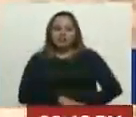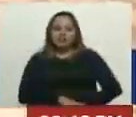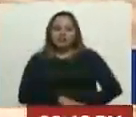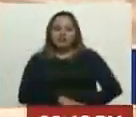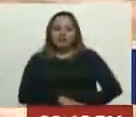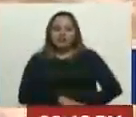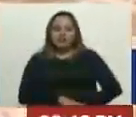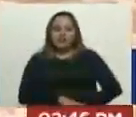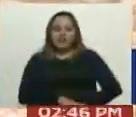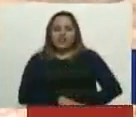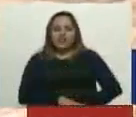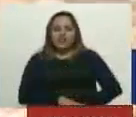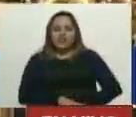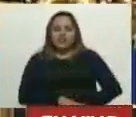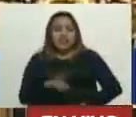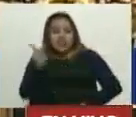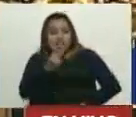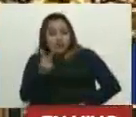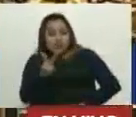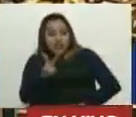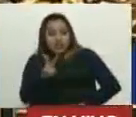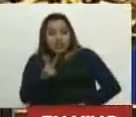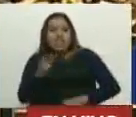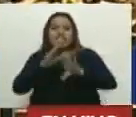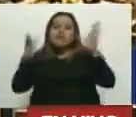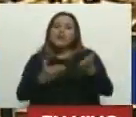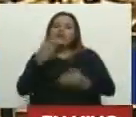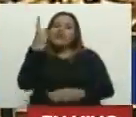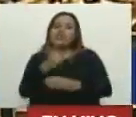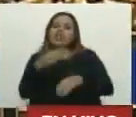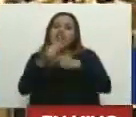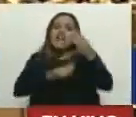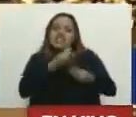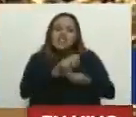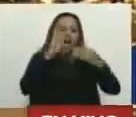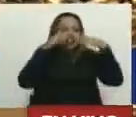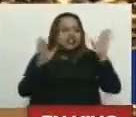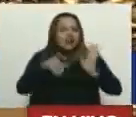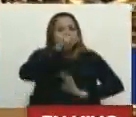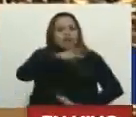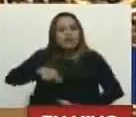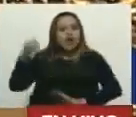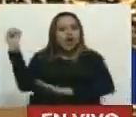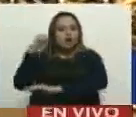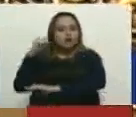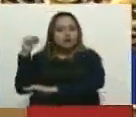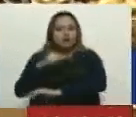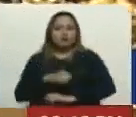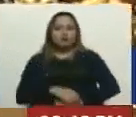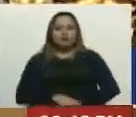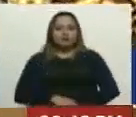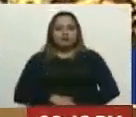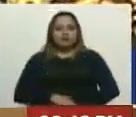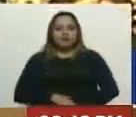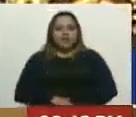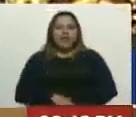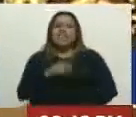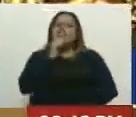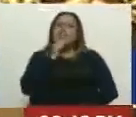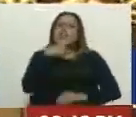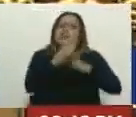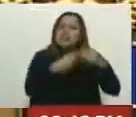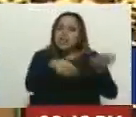al énfasis, al acento que el mundo debe poner en la atención de las personas con trastorno del espectro autista. ¿Y quién va a hacer esa ley?